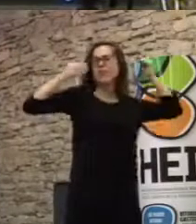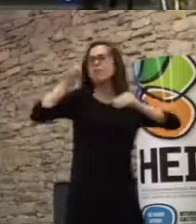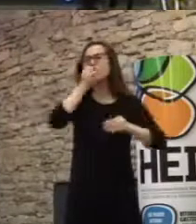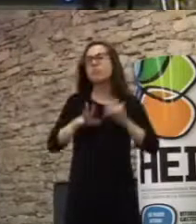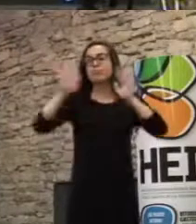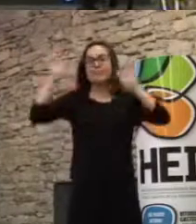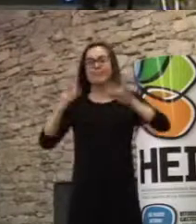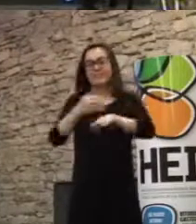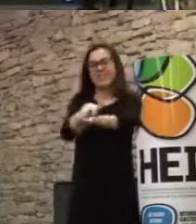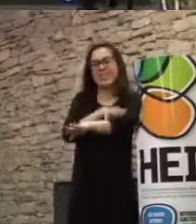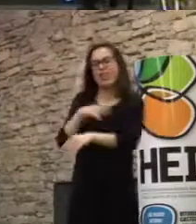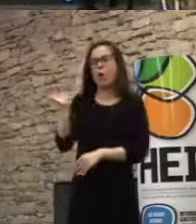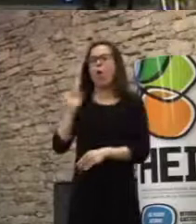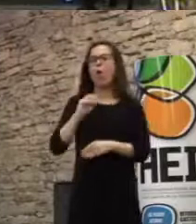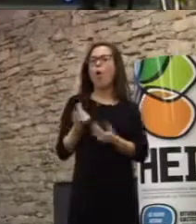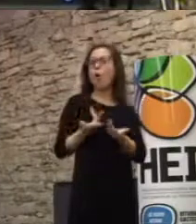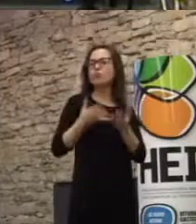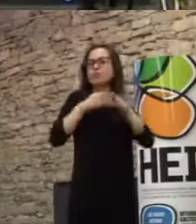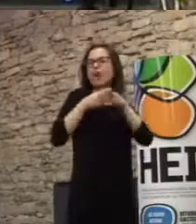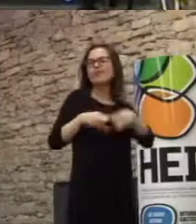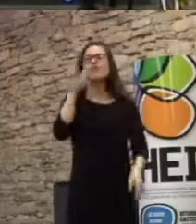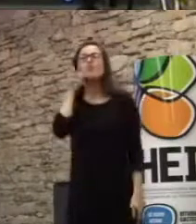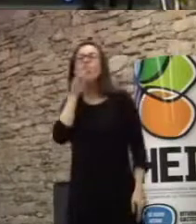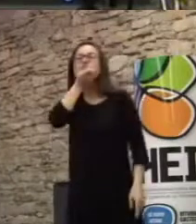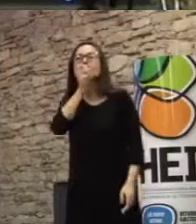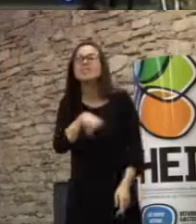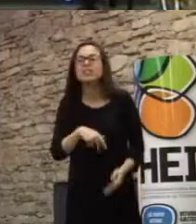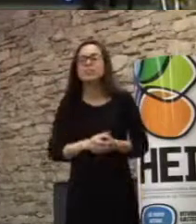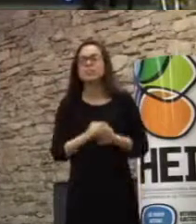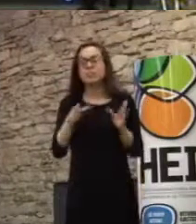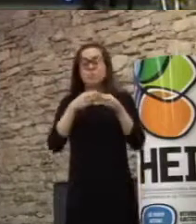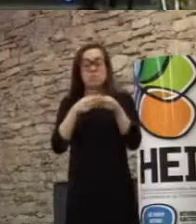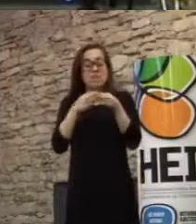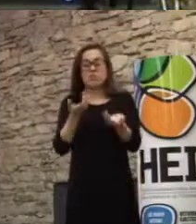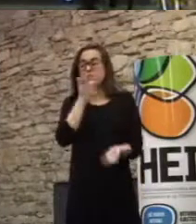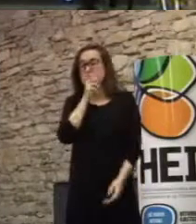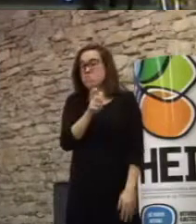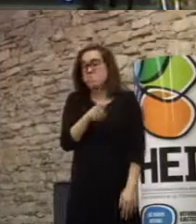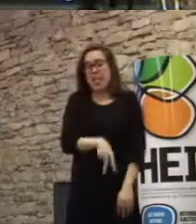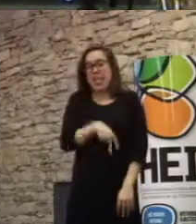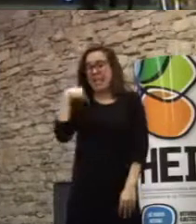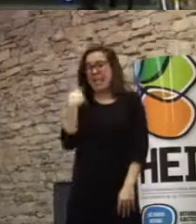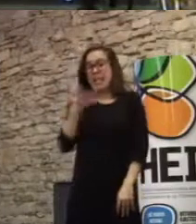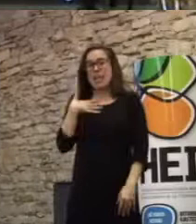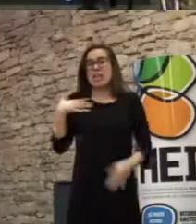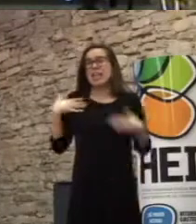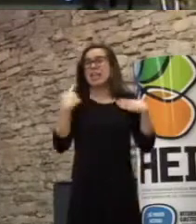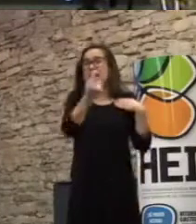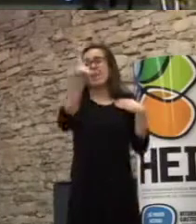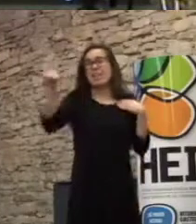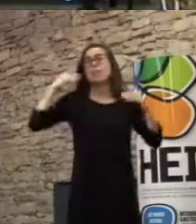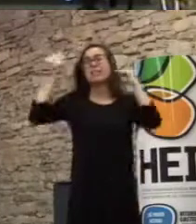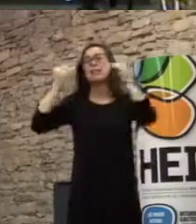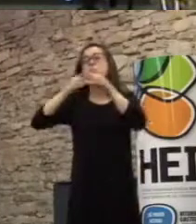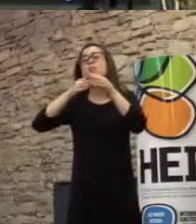en un yate de bueno como veis barco es un globalizador cada uno habéis pensado que usado la gana pero atención yo no he dicho que